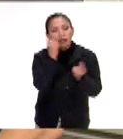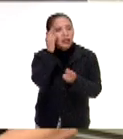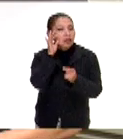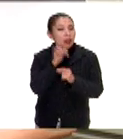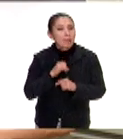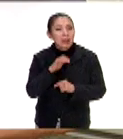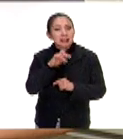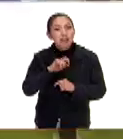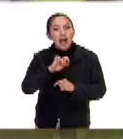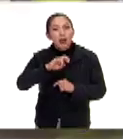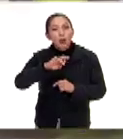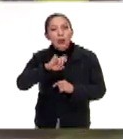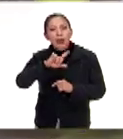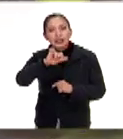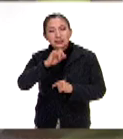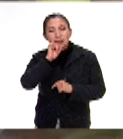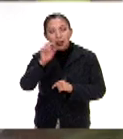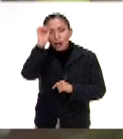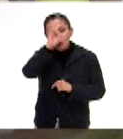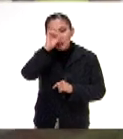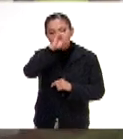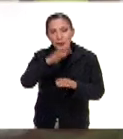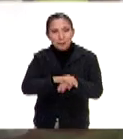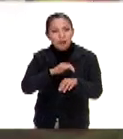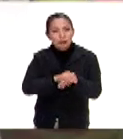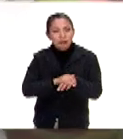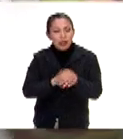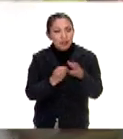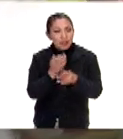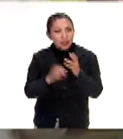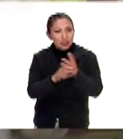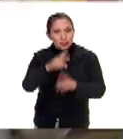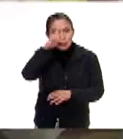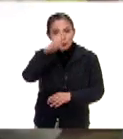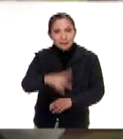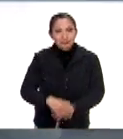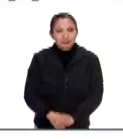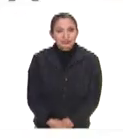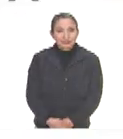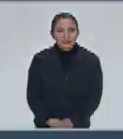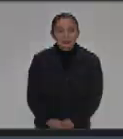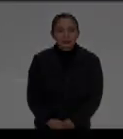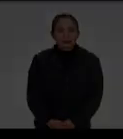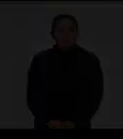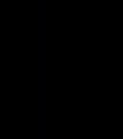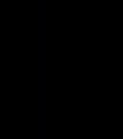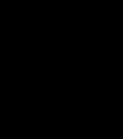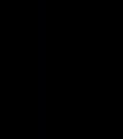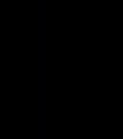directora Marisol Argüelles y tendremos los comentarios de nuestros amigos en Novedad de la Patria.